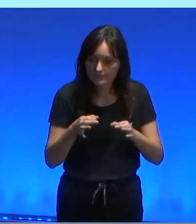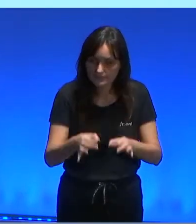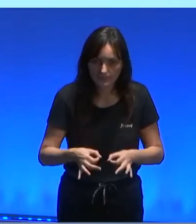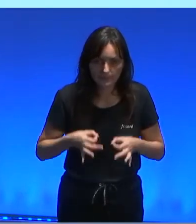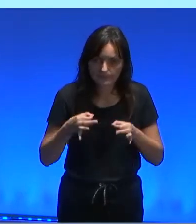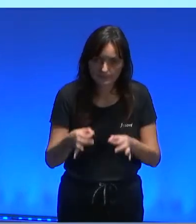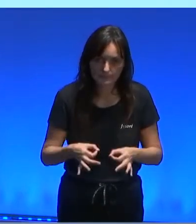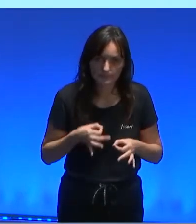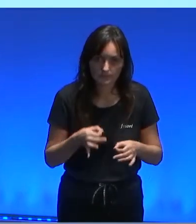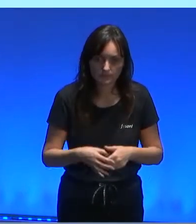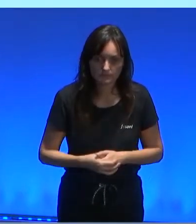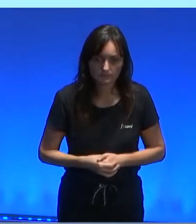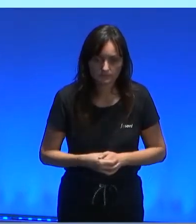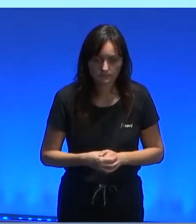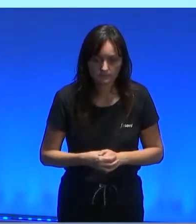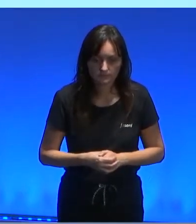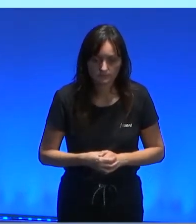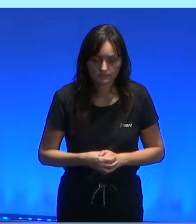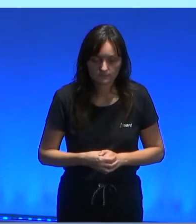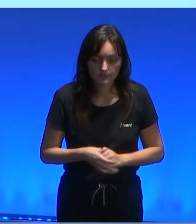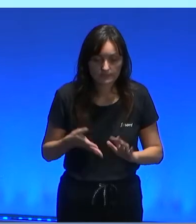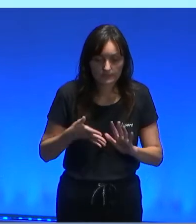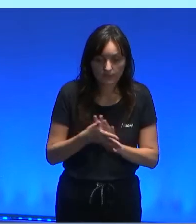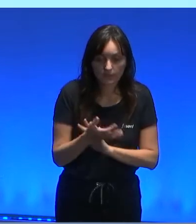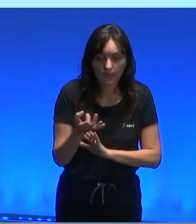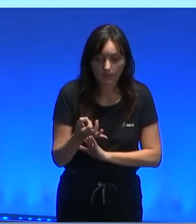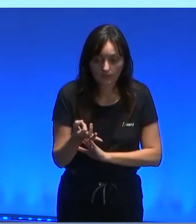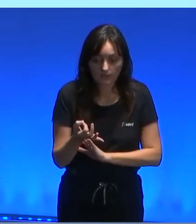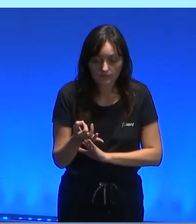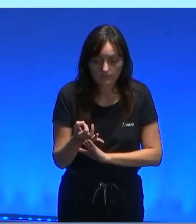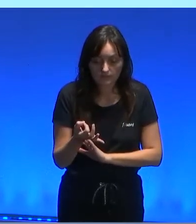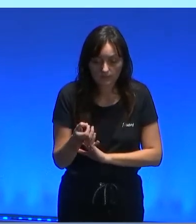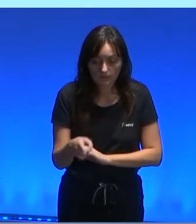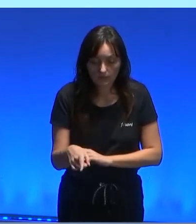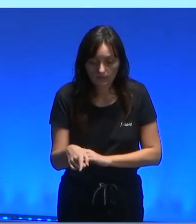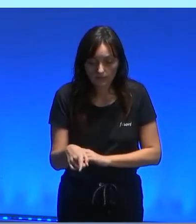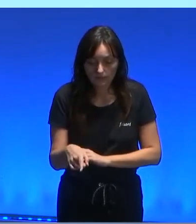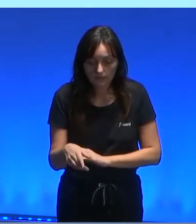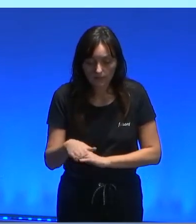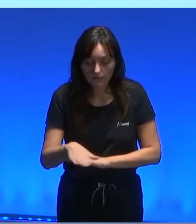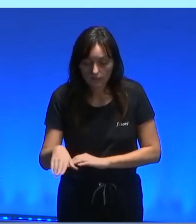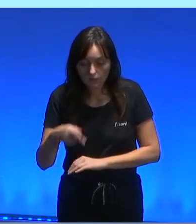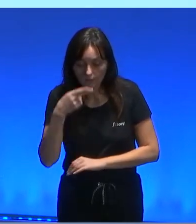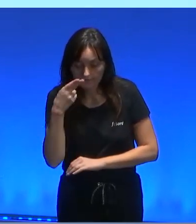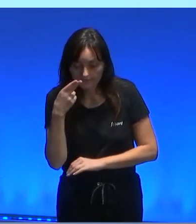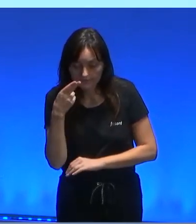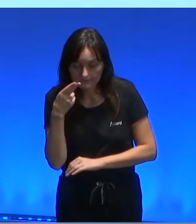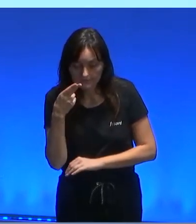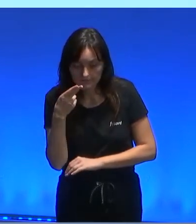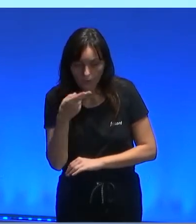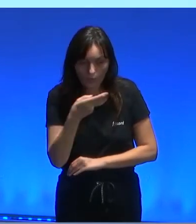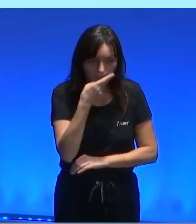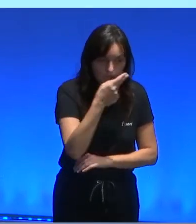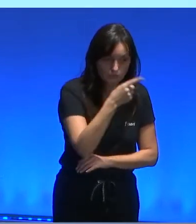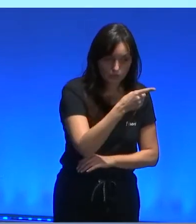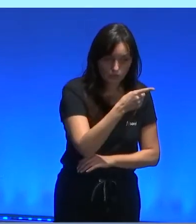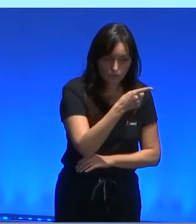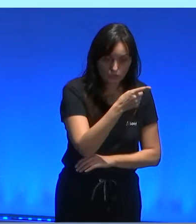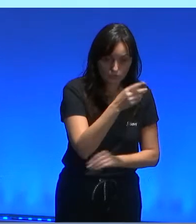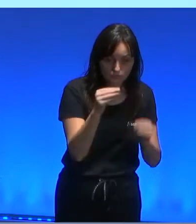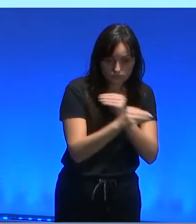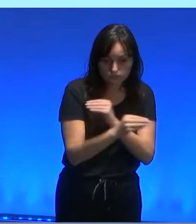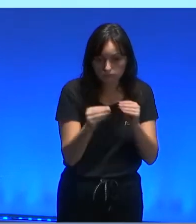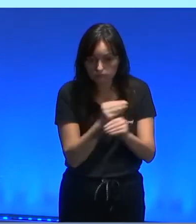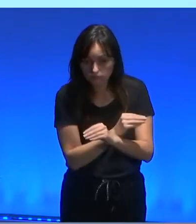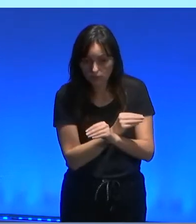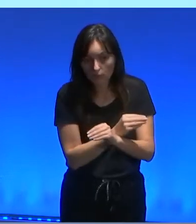Siempre. ¿Qué significa? Cuando los intereses del niño entran en conflicto con otros intereses, pensamos que